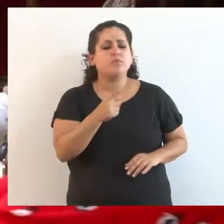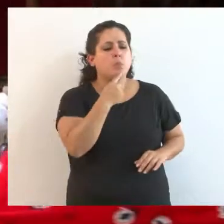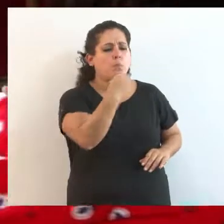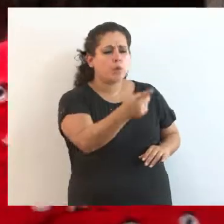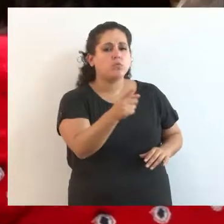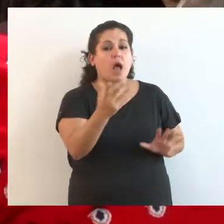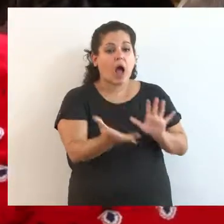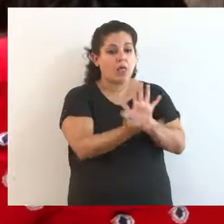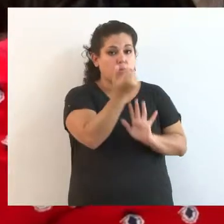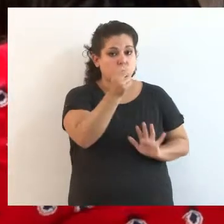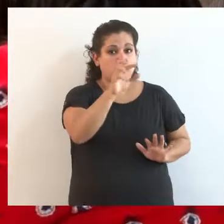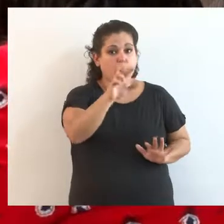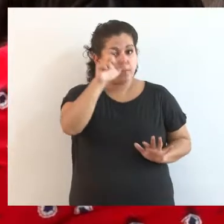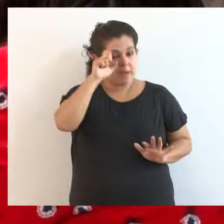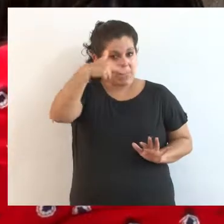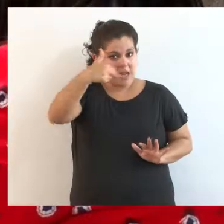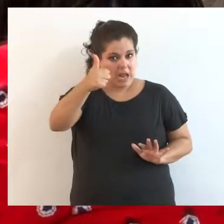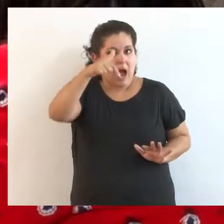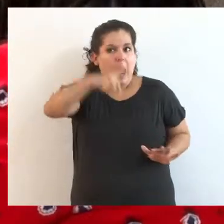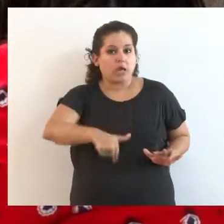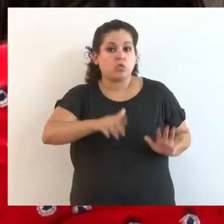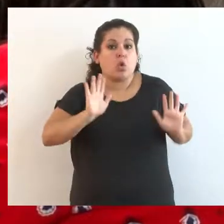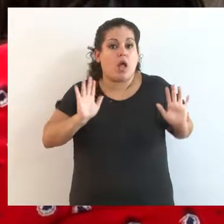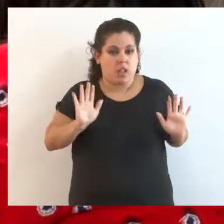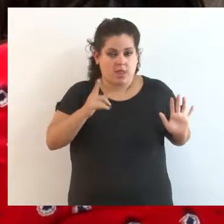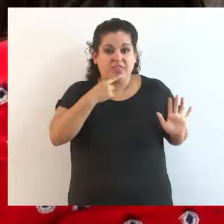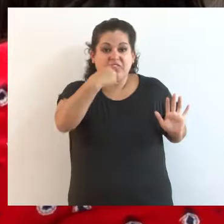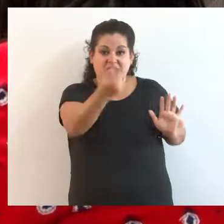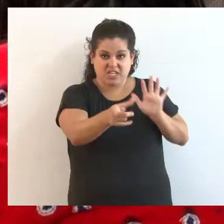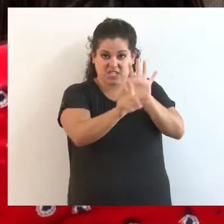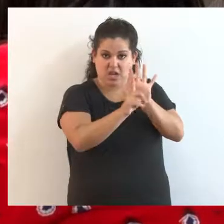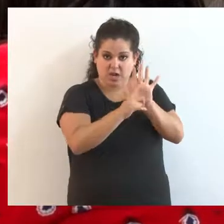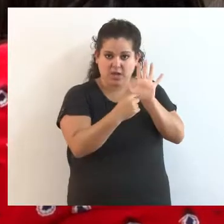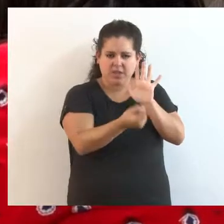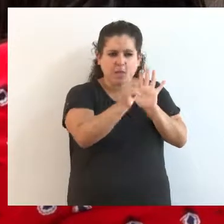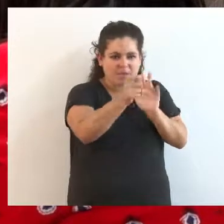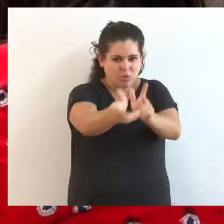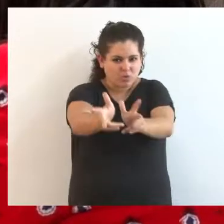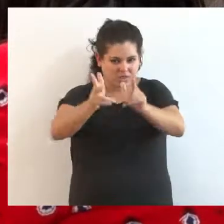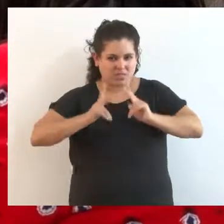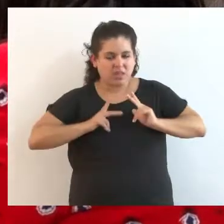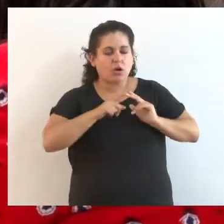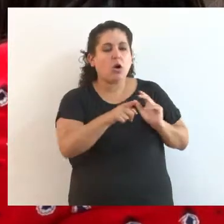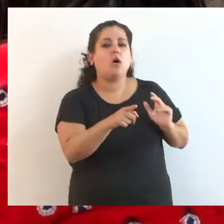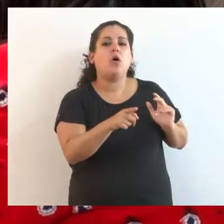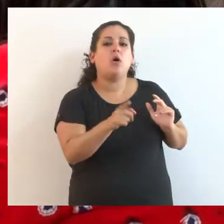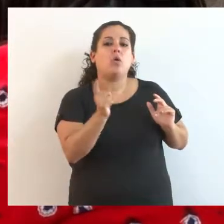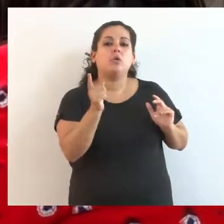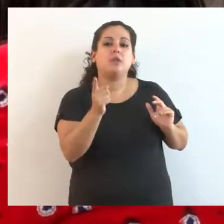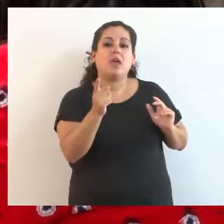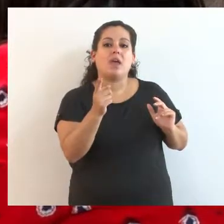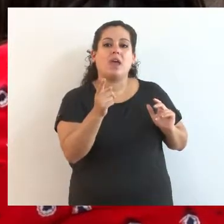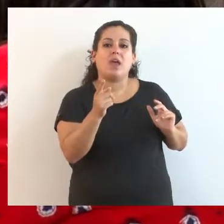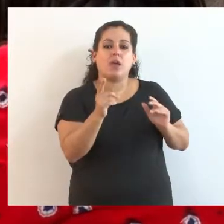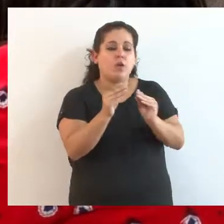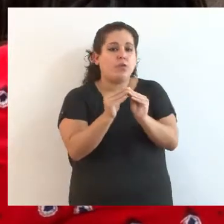adopción plena, en su espíritu actual, de acuerdo a la ley, dice lo que dice usted acá en su presentación